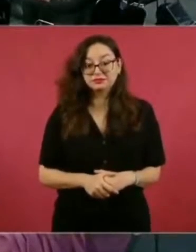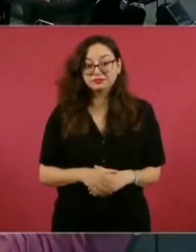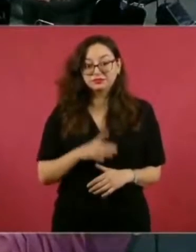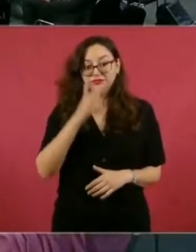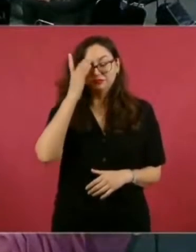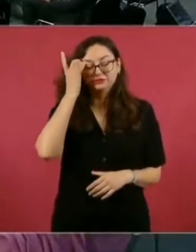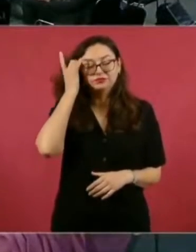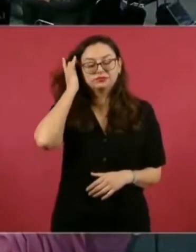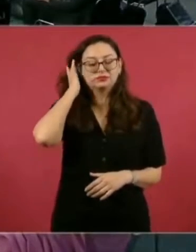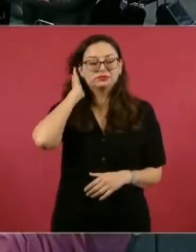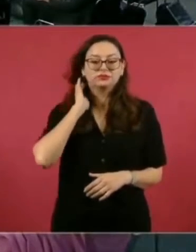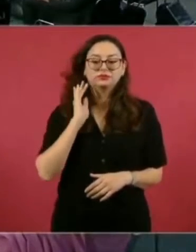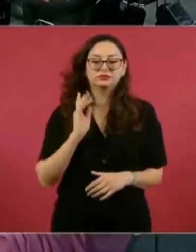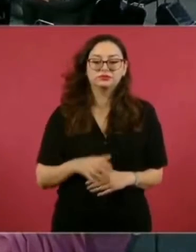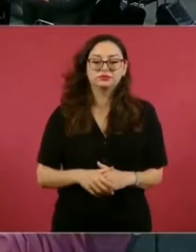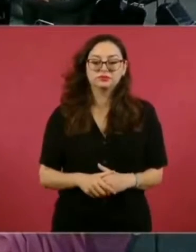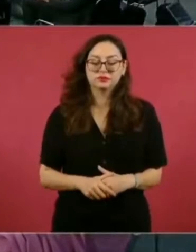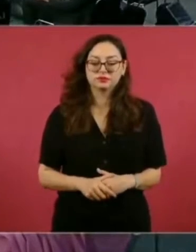y